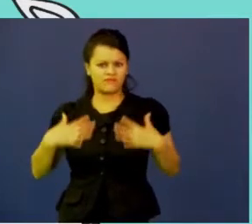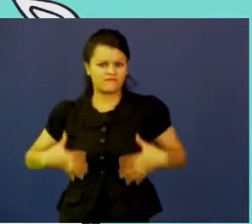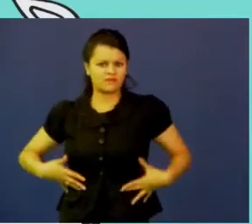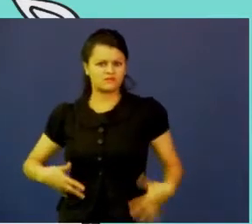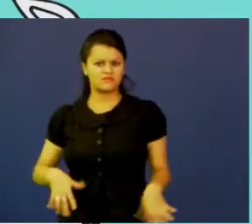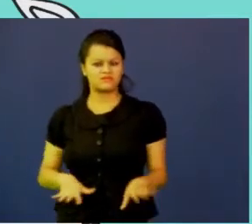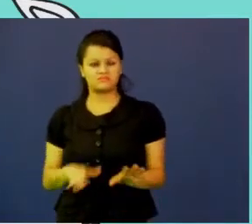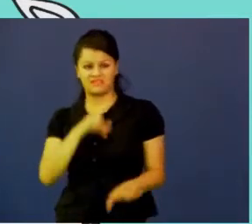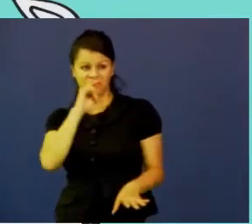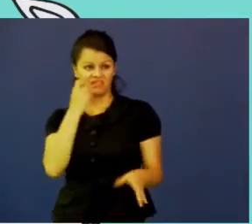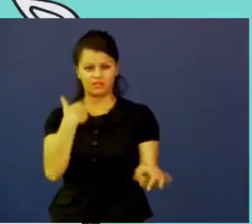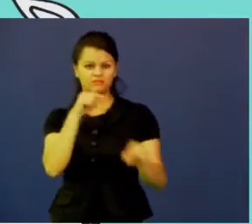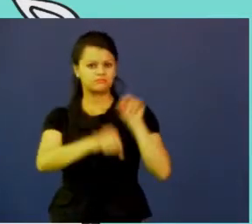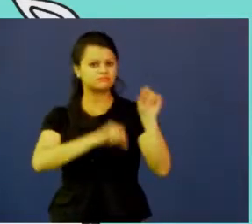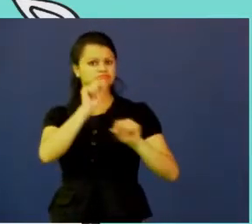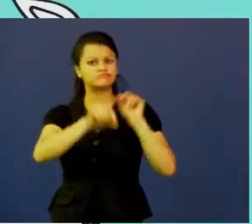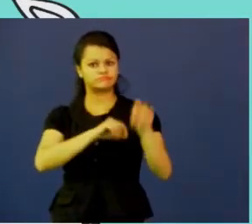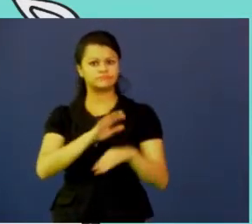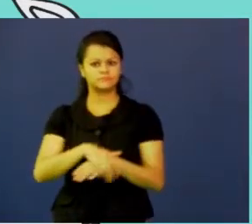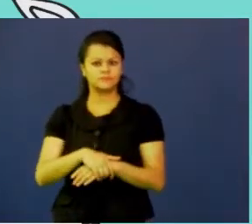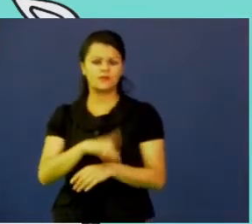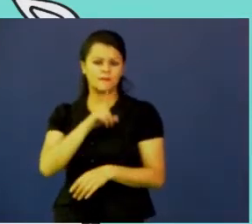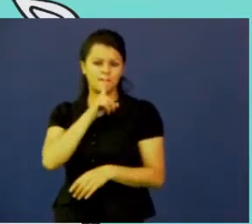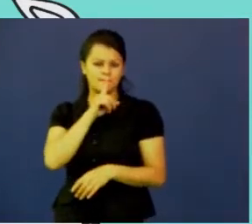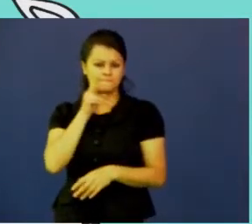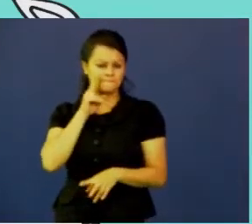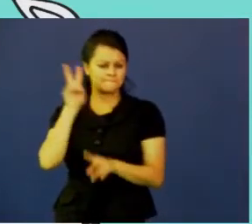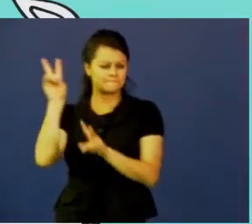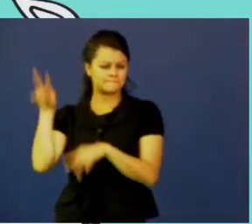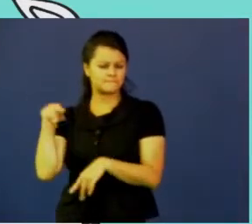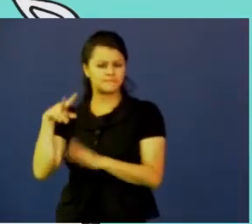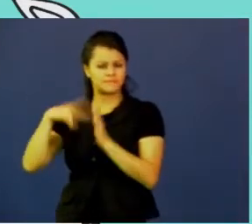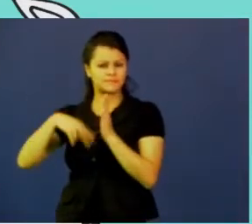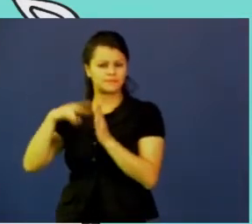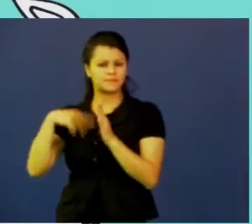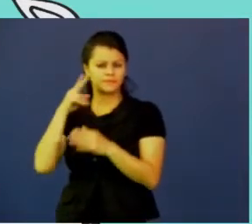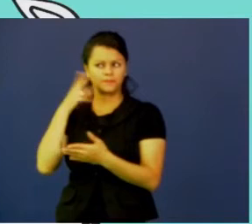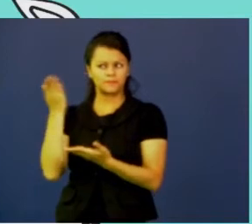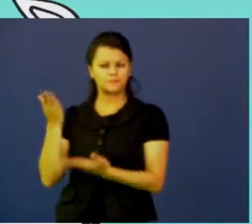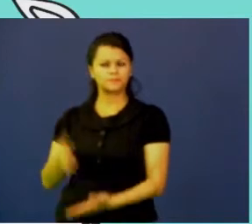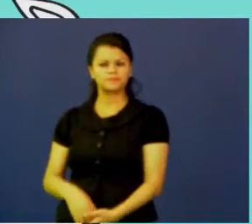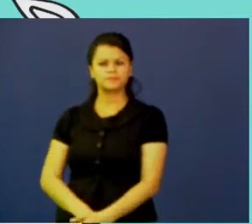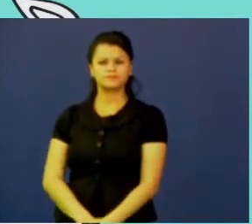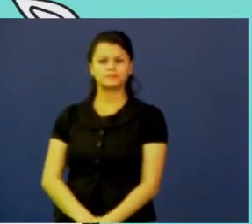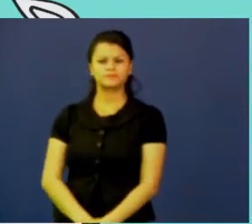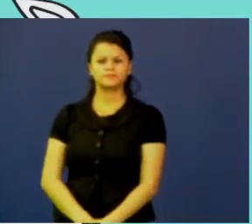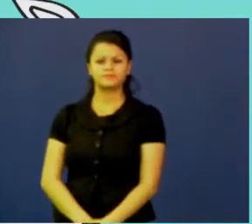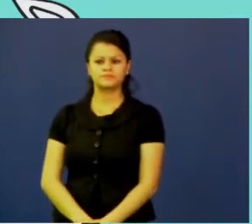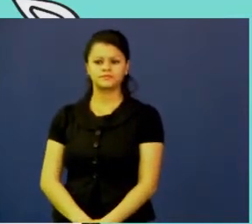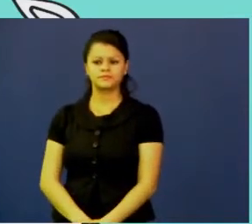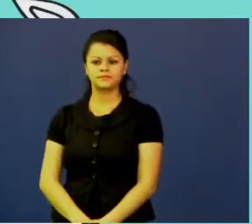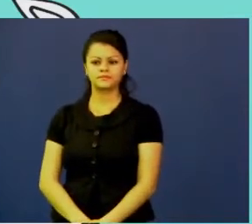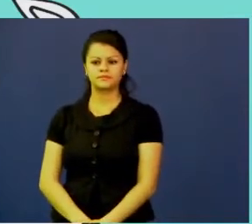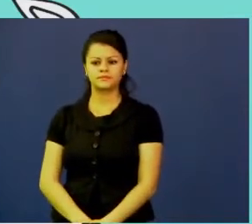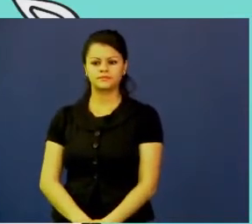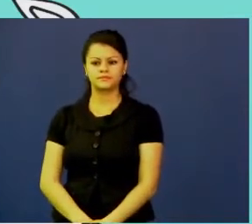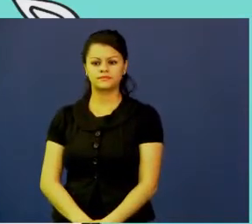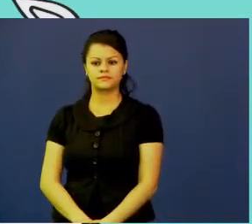dejar un segundo silencio en pantalla para que la gente lea estos comentarios.